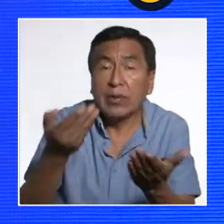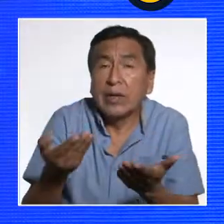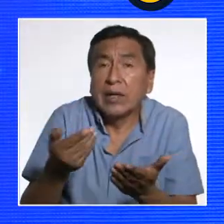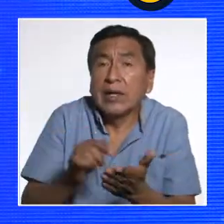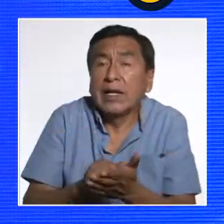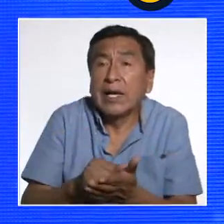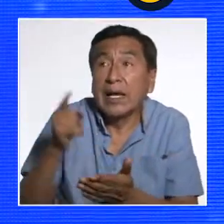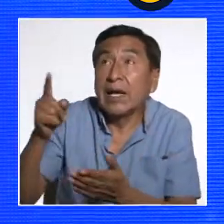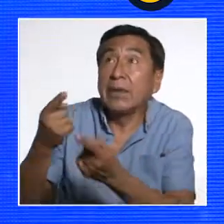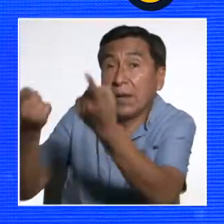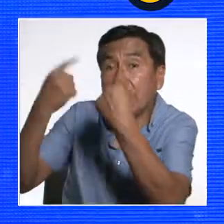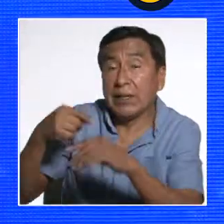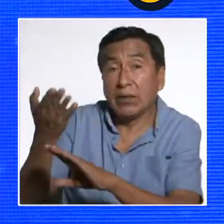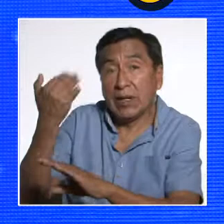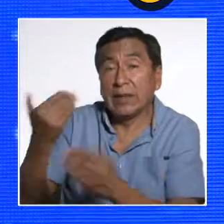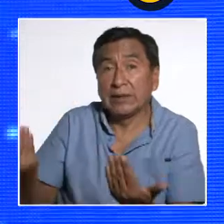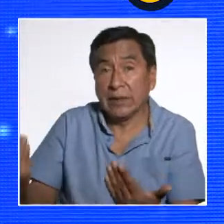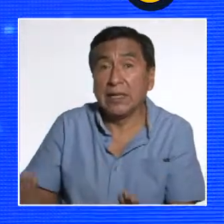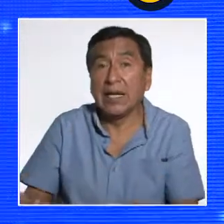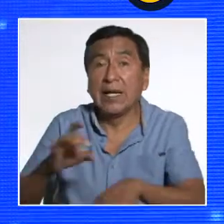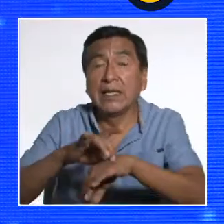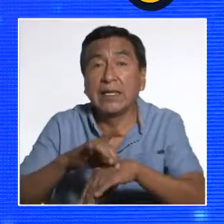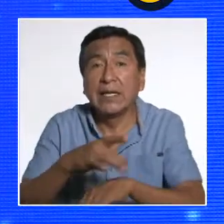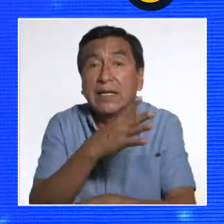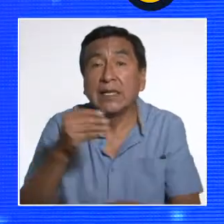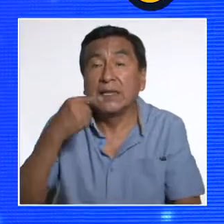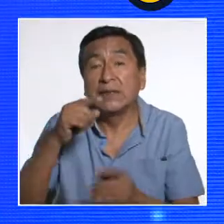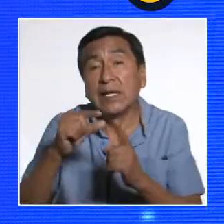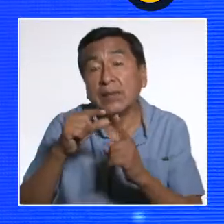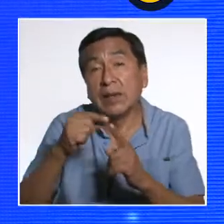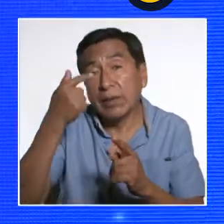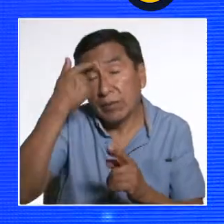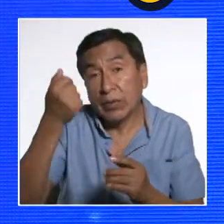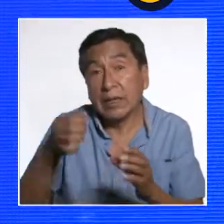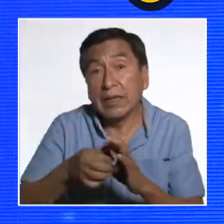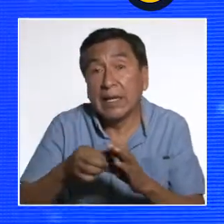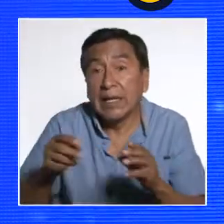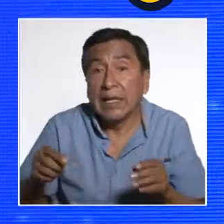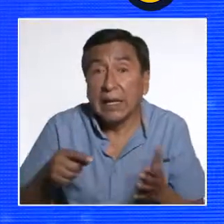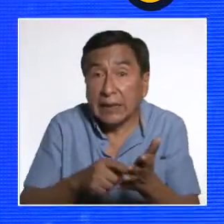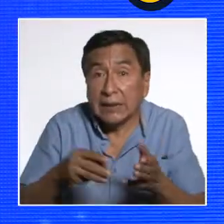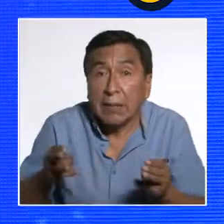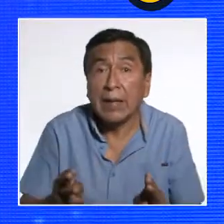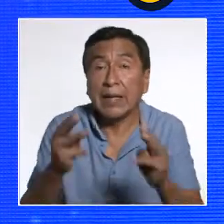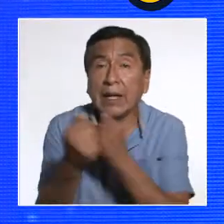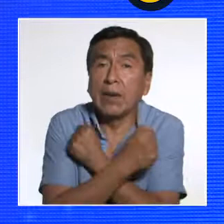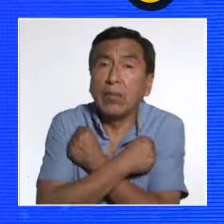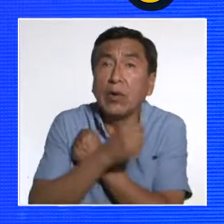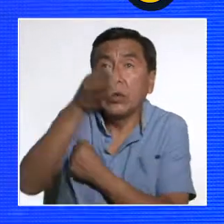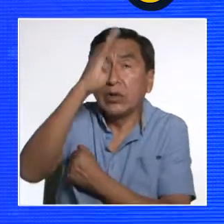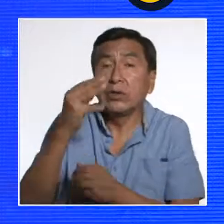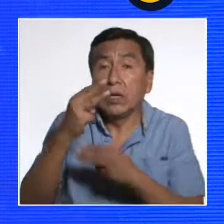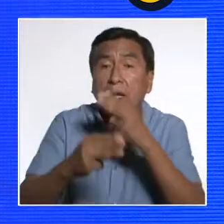Él había venido a la tierra, dice la palabra, porque de tal manera amó Dios al mundo que